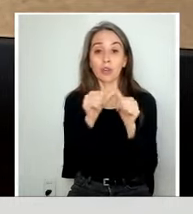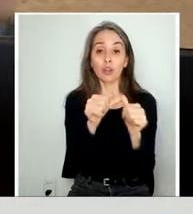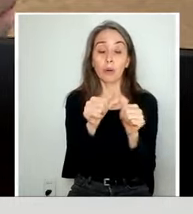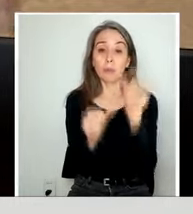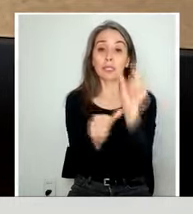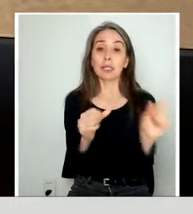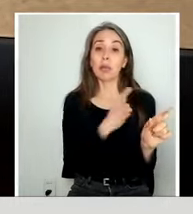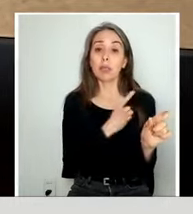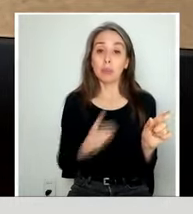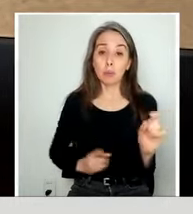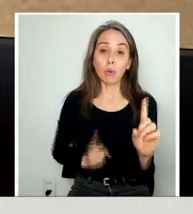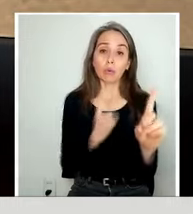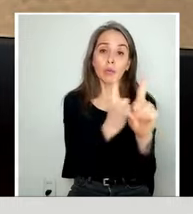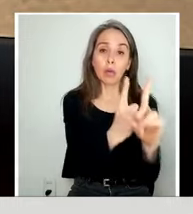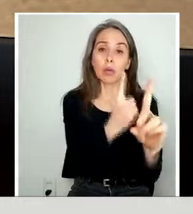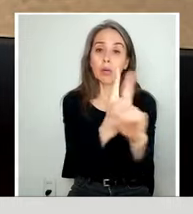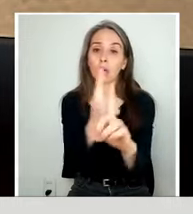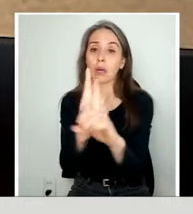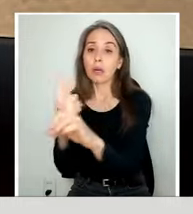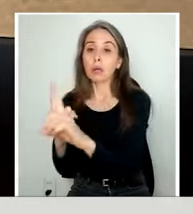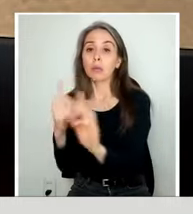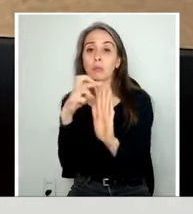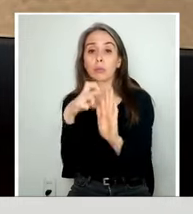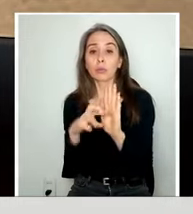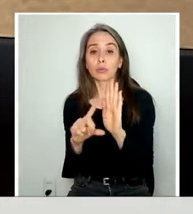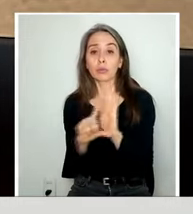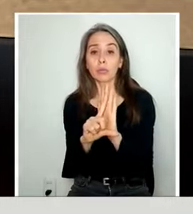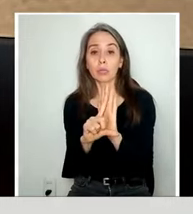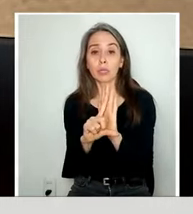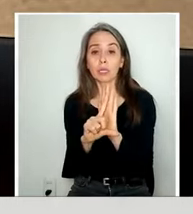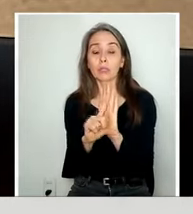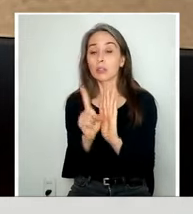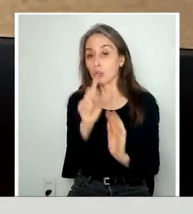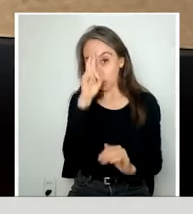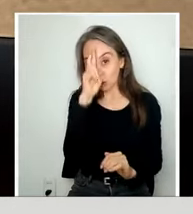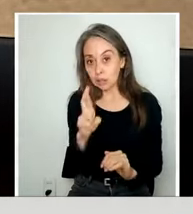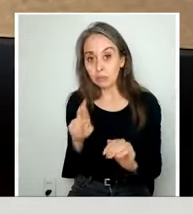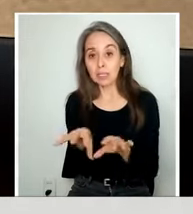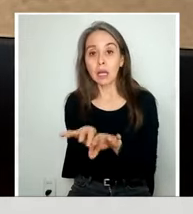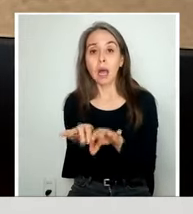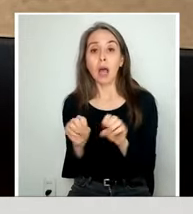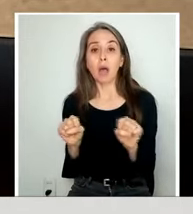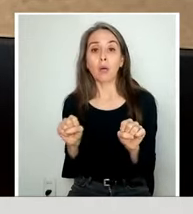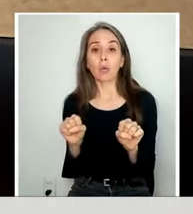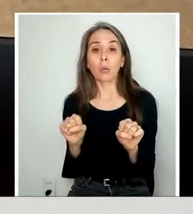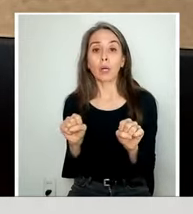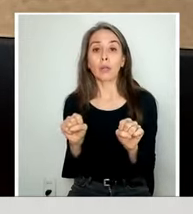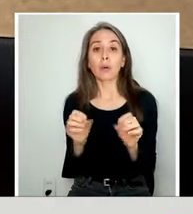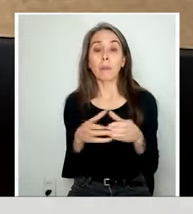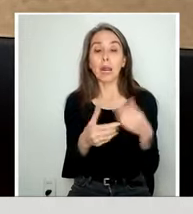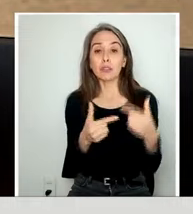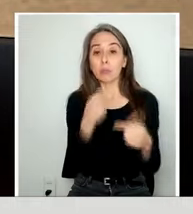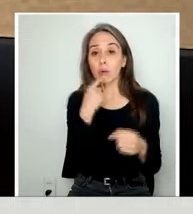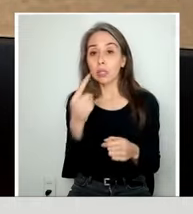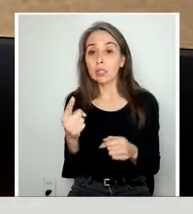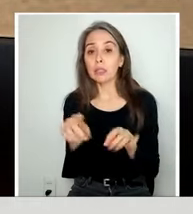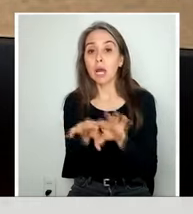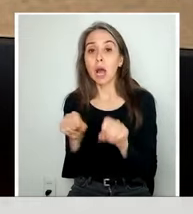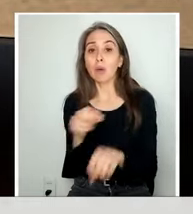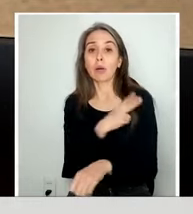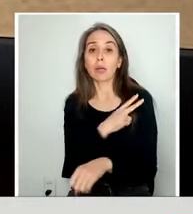parlamentario en determinados proyectos de ley donde no se respetan Los acuerdos dados por los partidos o los acuerdos de los propios comités